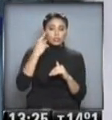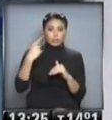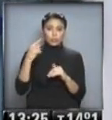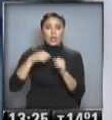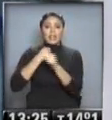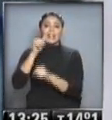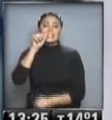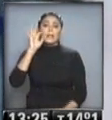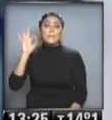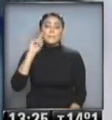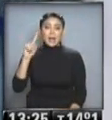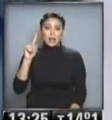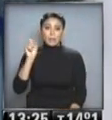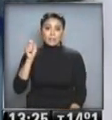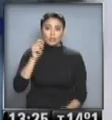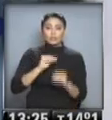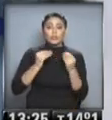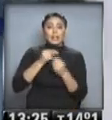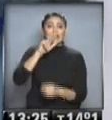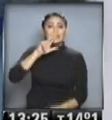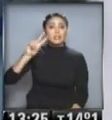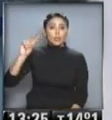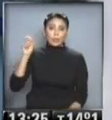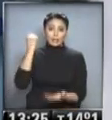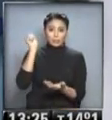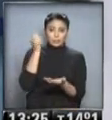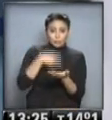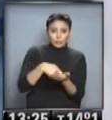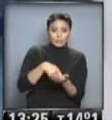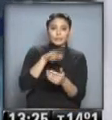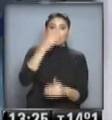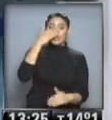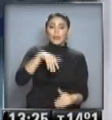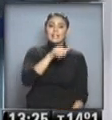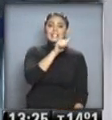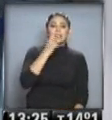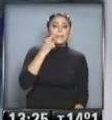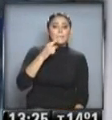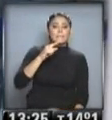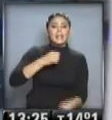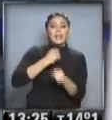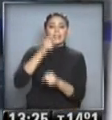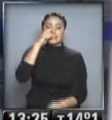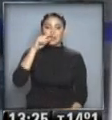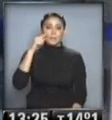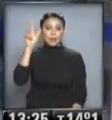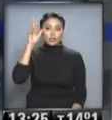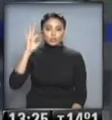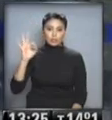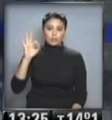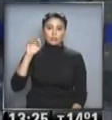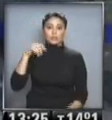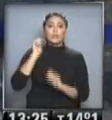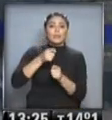pesos a 6000 pesos cobran 320 de 601 a 7800 200 78001 a